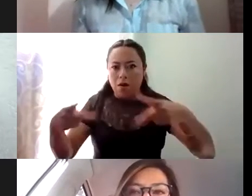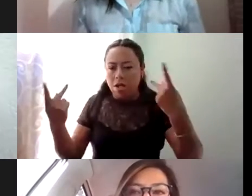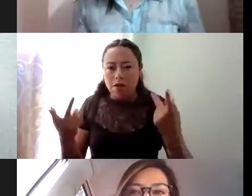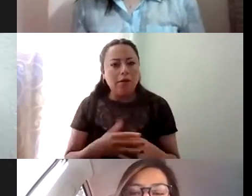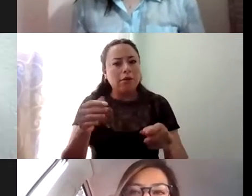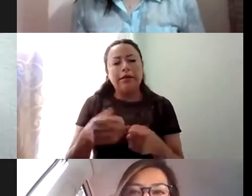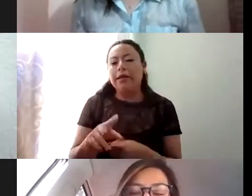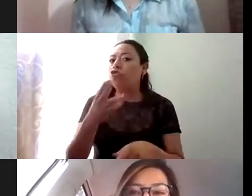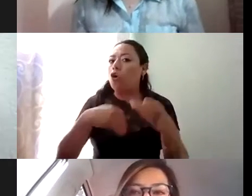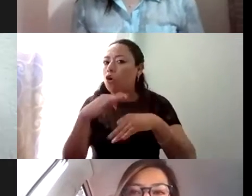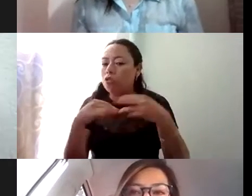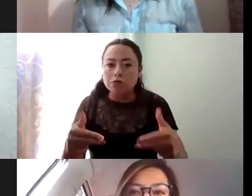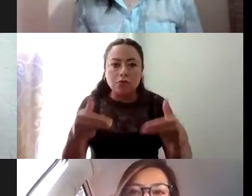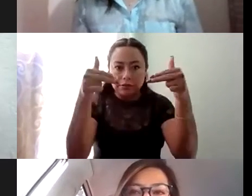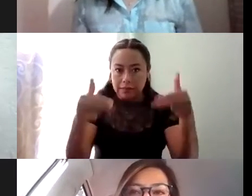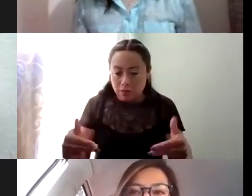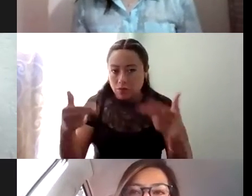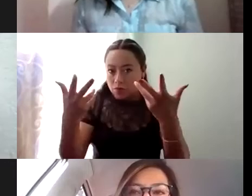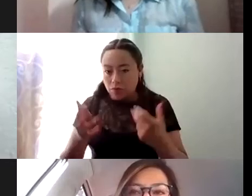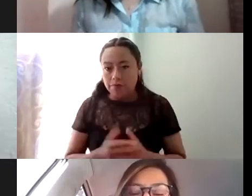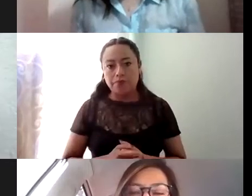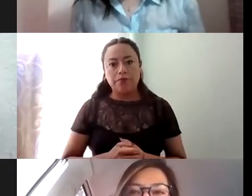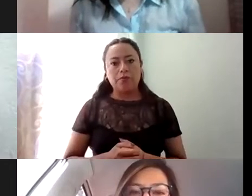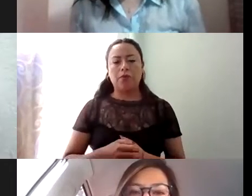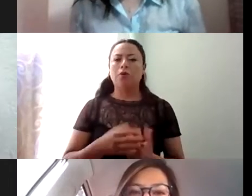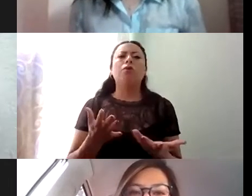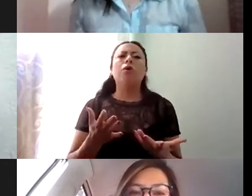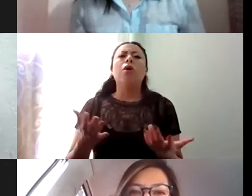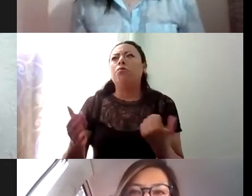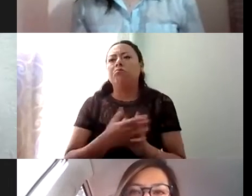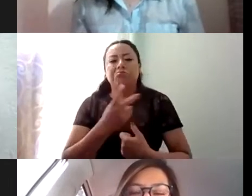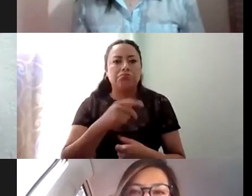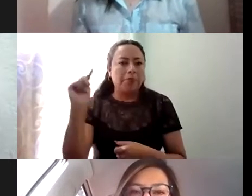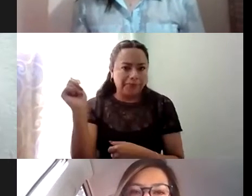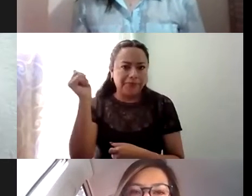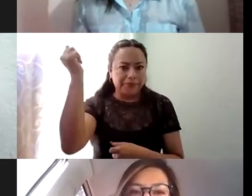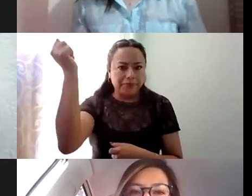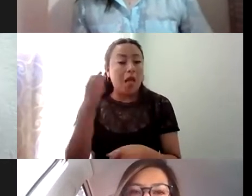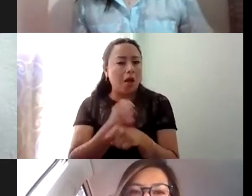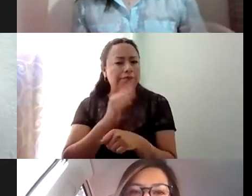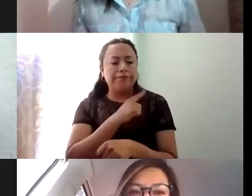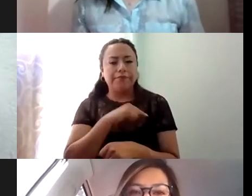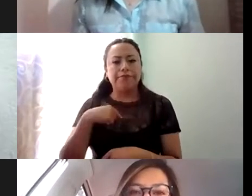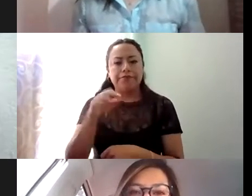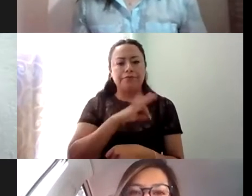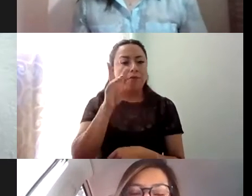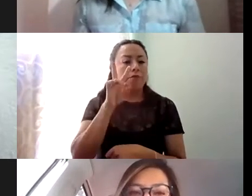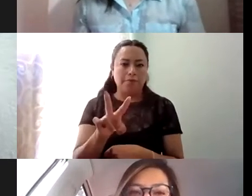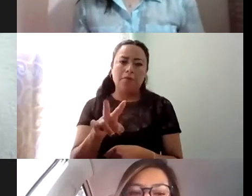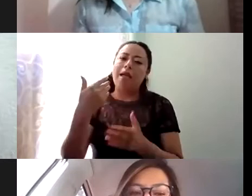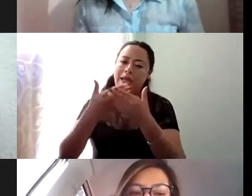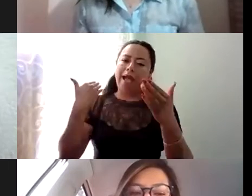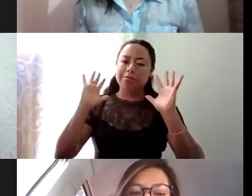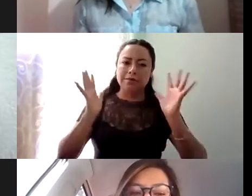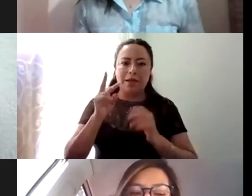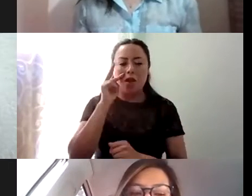todos los negocios hoy en día con la tecnología, ¿no? Hoy podemos ver, si ya lo veíamos antes, hoy después de la